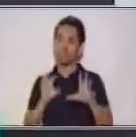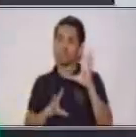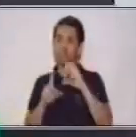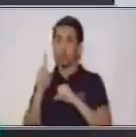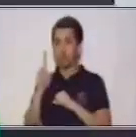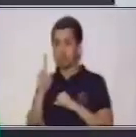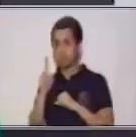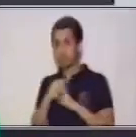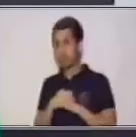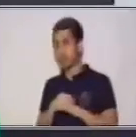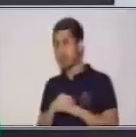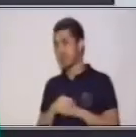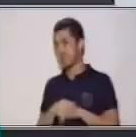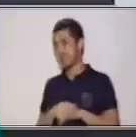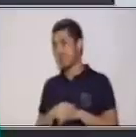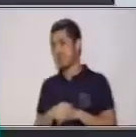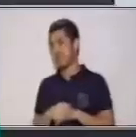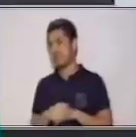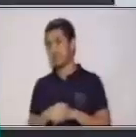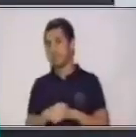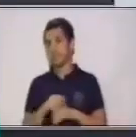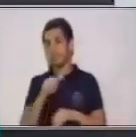211. Dividido